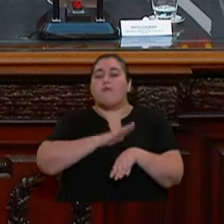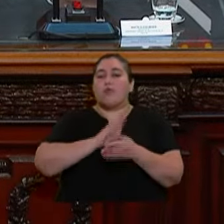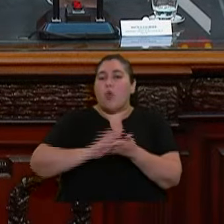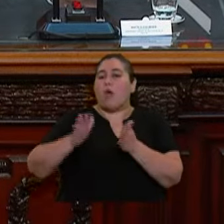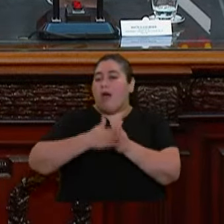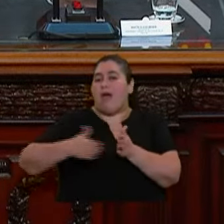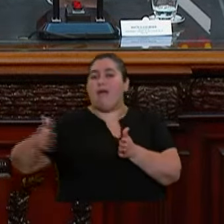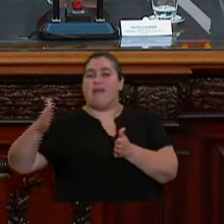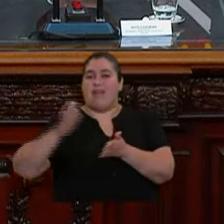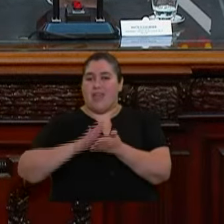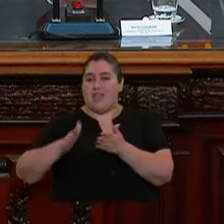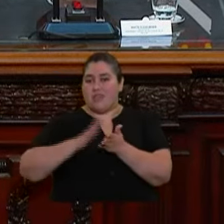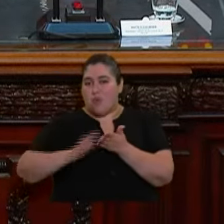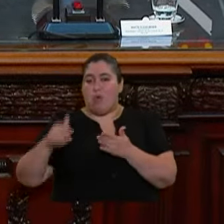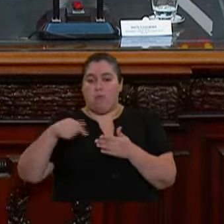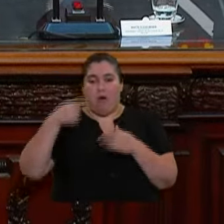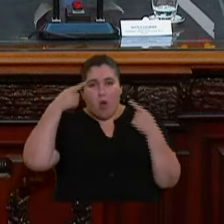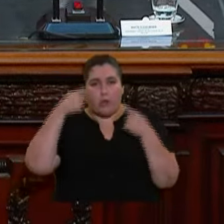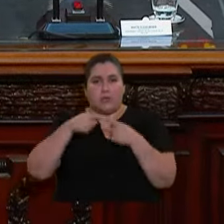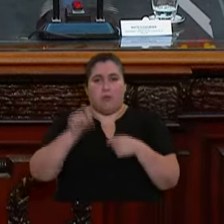gloria para nuestro país.